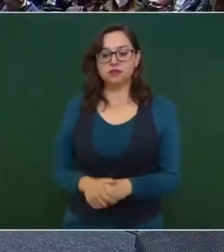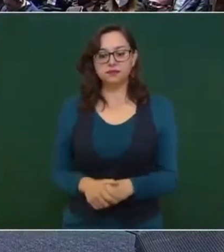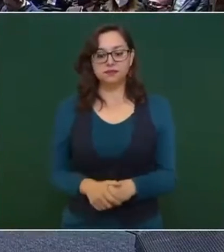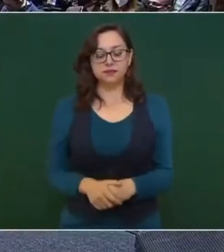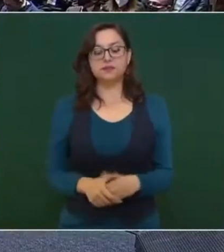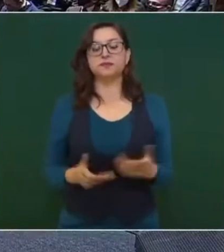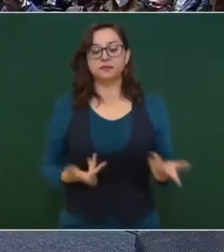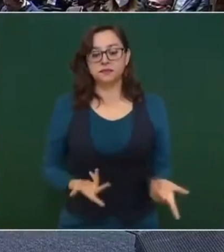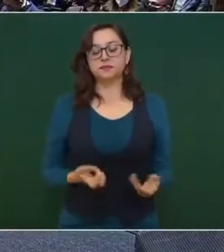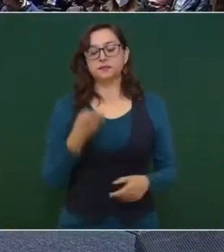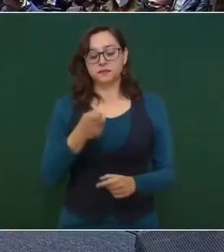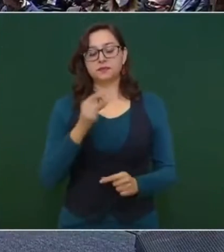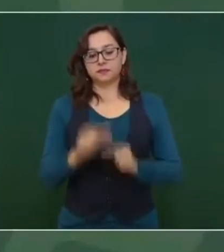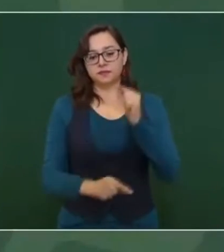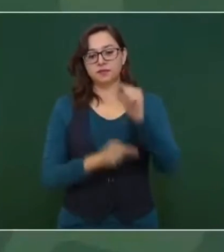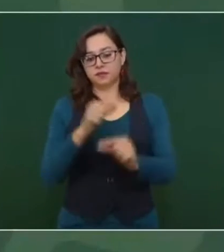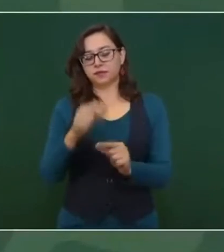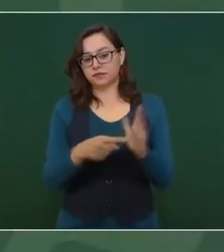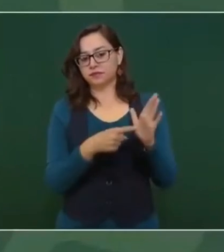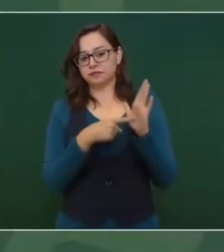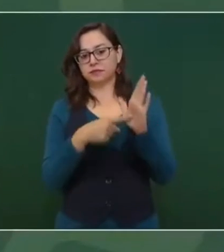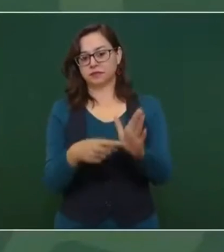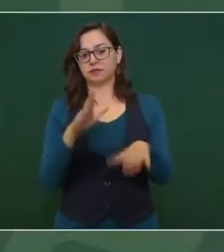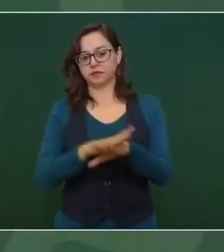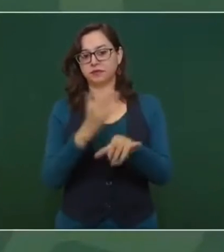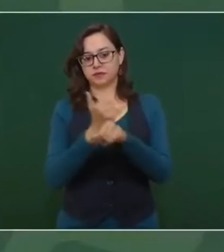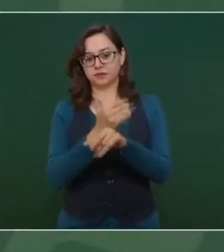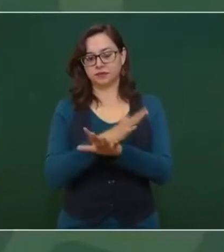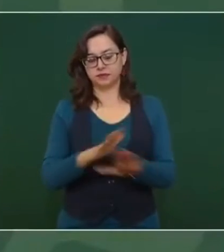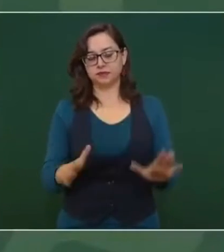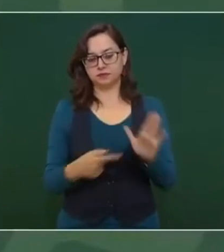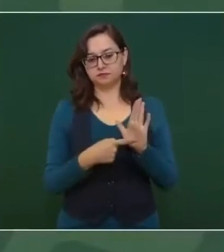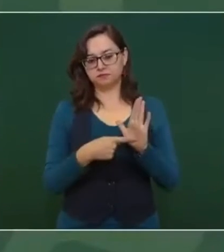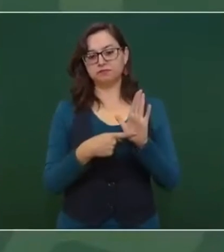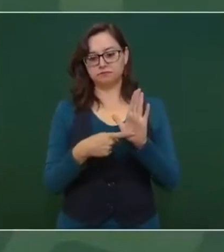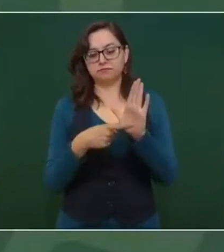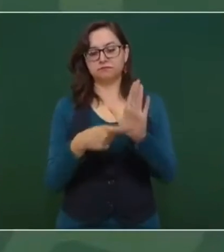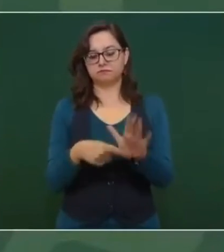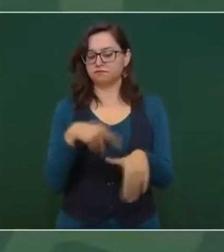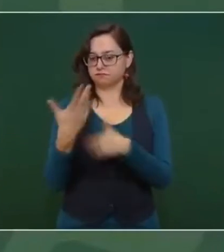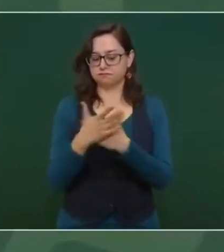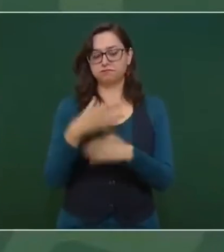Vamos a irlo precisando según se vaya concretando ya el plan de tenerlos, pero la idea es que estén lo más pronto posible.